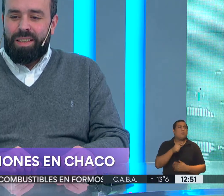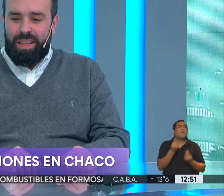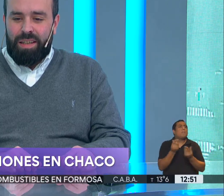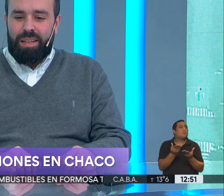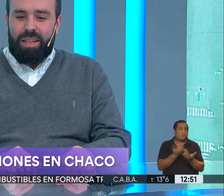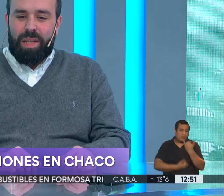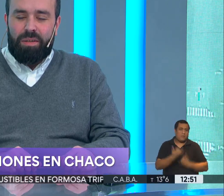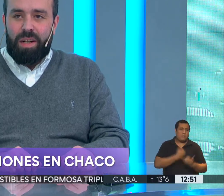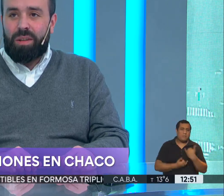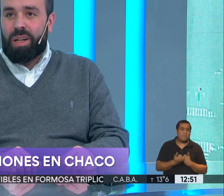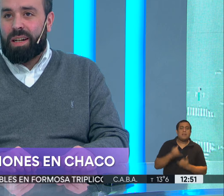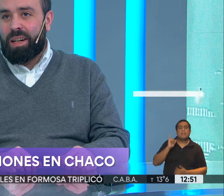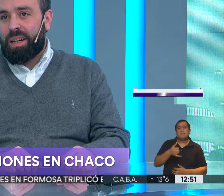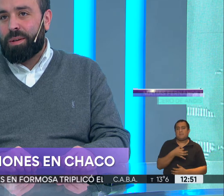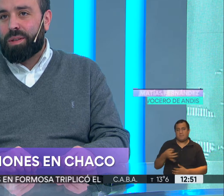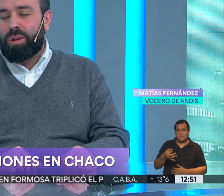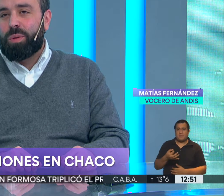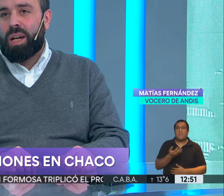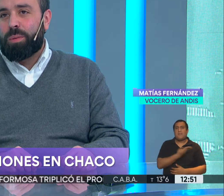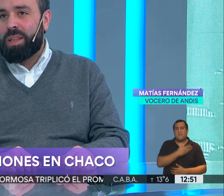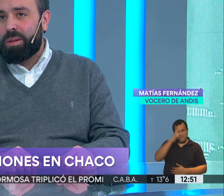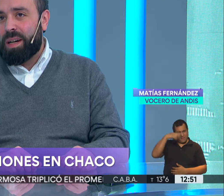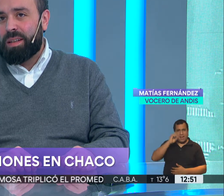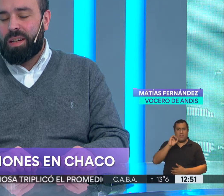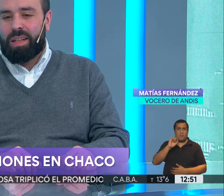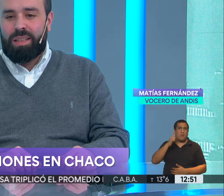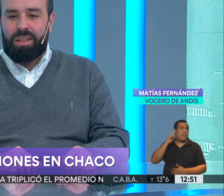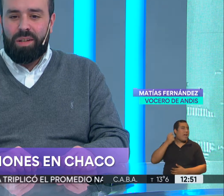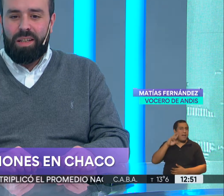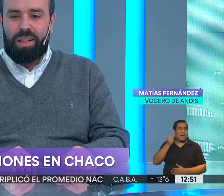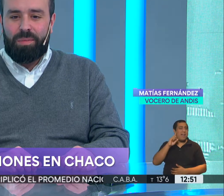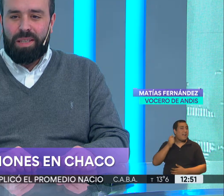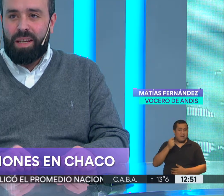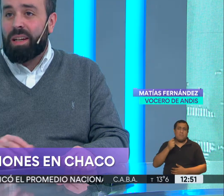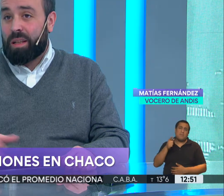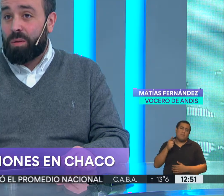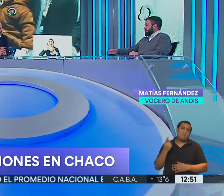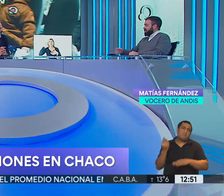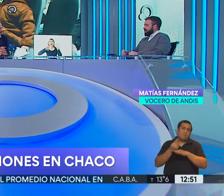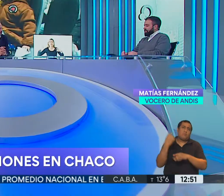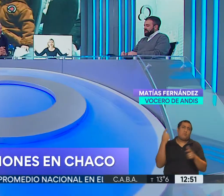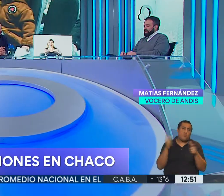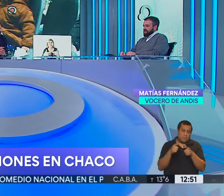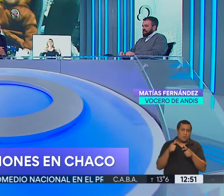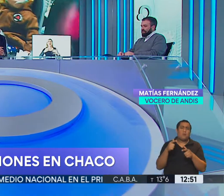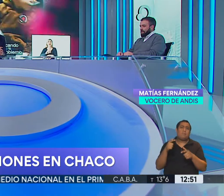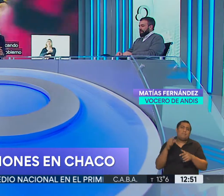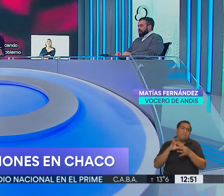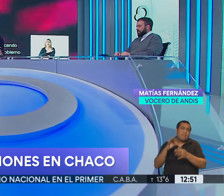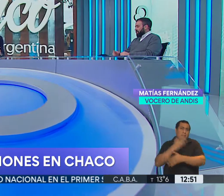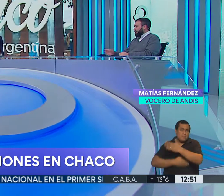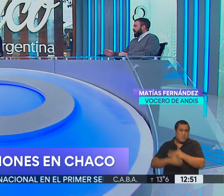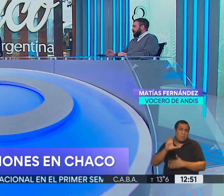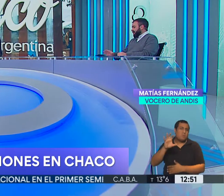allí. Sí, exactamente. Fernando Galarraga encabezó una comitiva de la Agencia Nacional de Discapacidad en articulación con la provincia de Chaco,